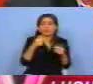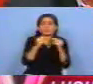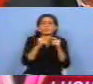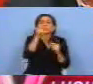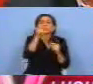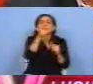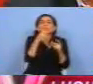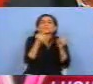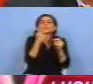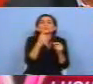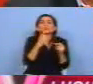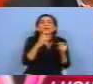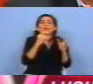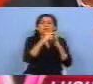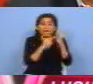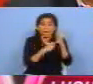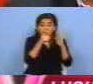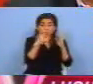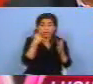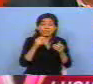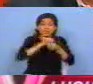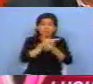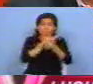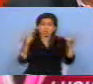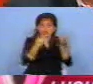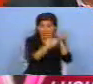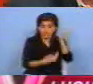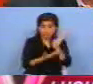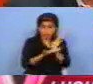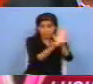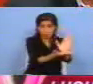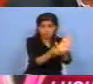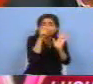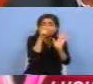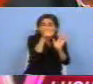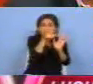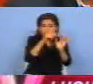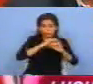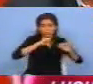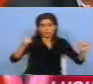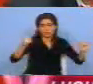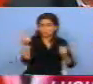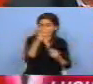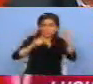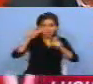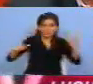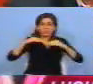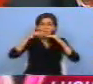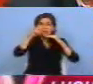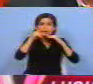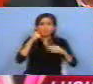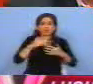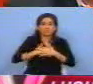número de reting hacés Cuando vos publiques esa planilla que es lo único que tiene tu programa publica el tuyo y cuánta gente te ve y cuánta gente te